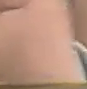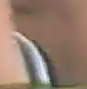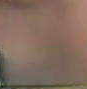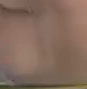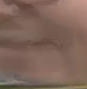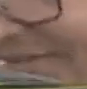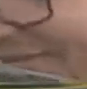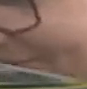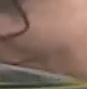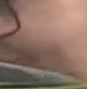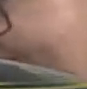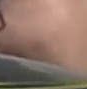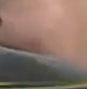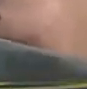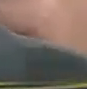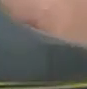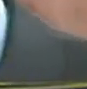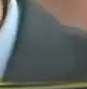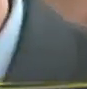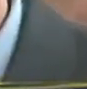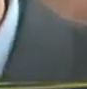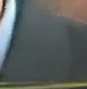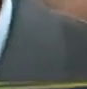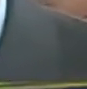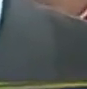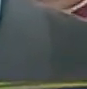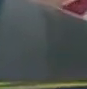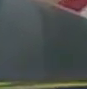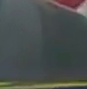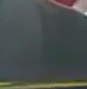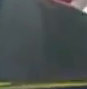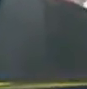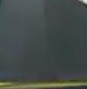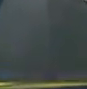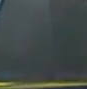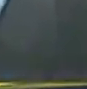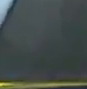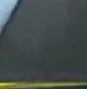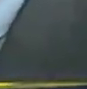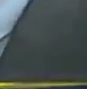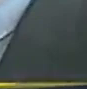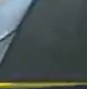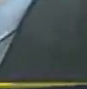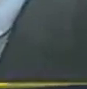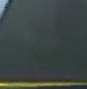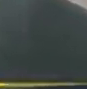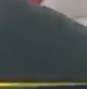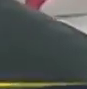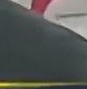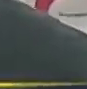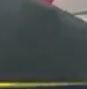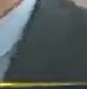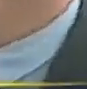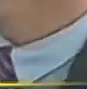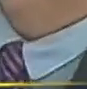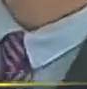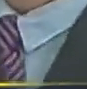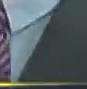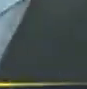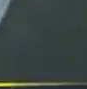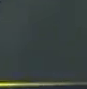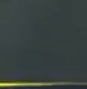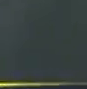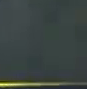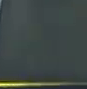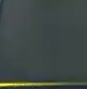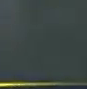permitan combatir de manera más efectiva a la guerra económica. A través de la pantalla de Venezolana de